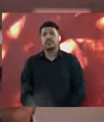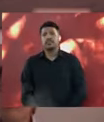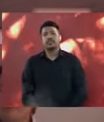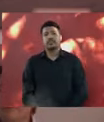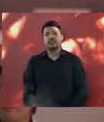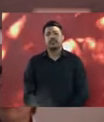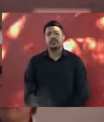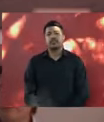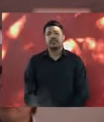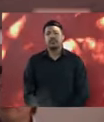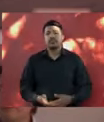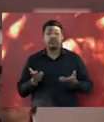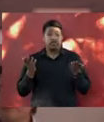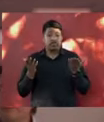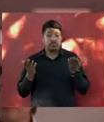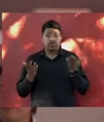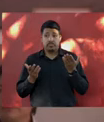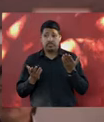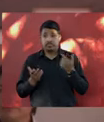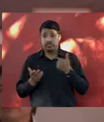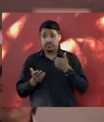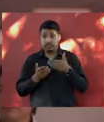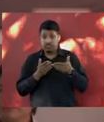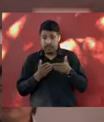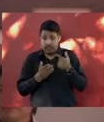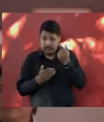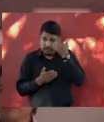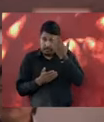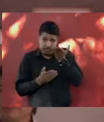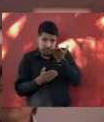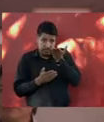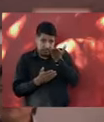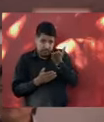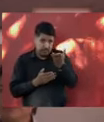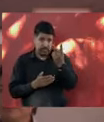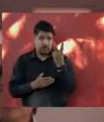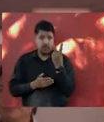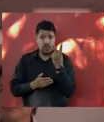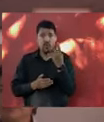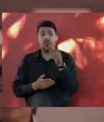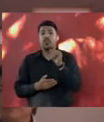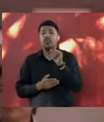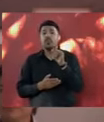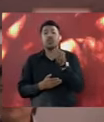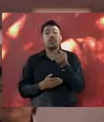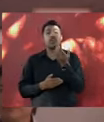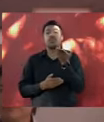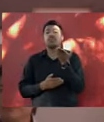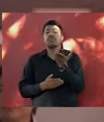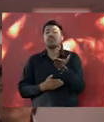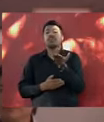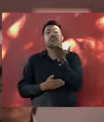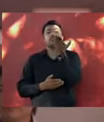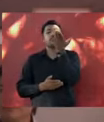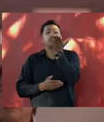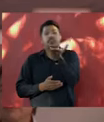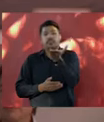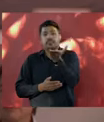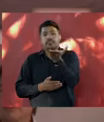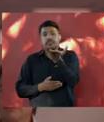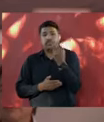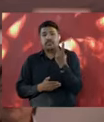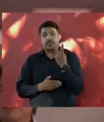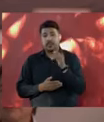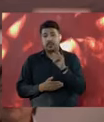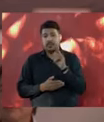¿Qué pedimos hacia este 2 de junio? ¿Qué pedimos hacia este 2